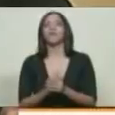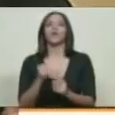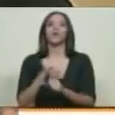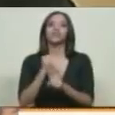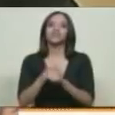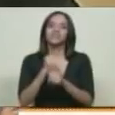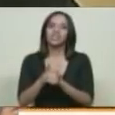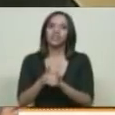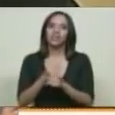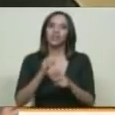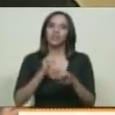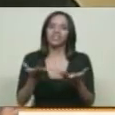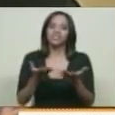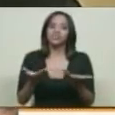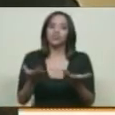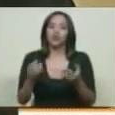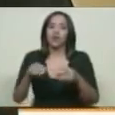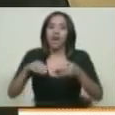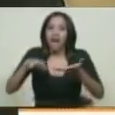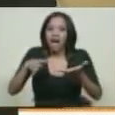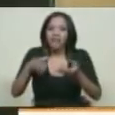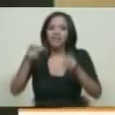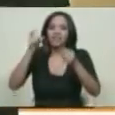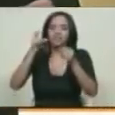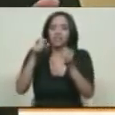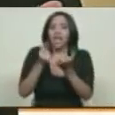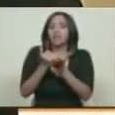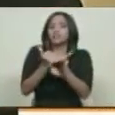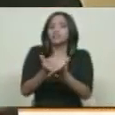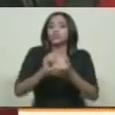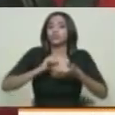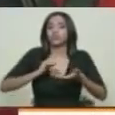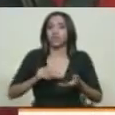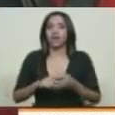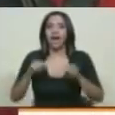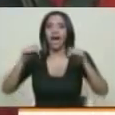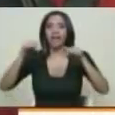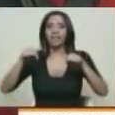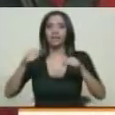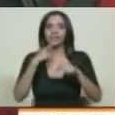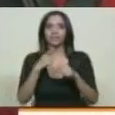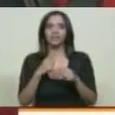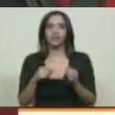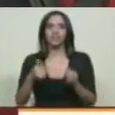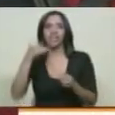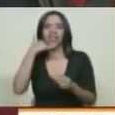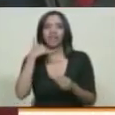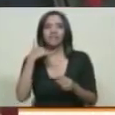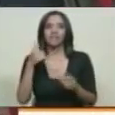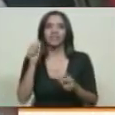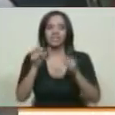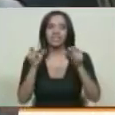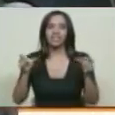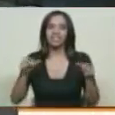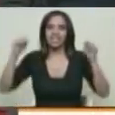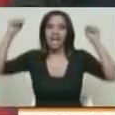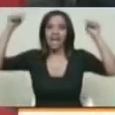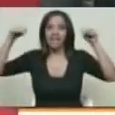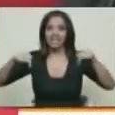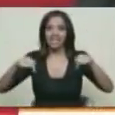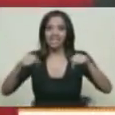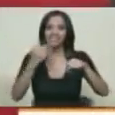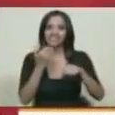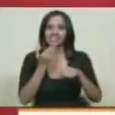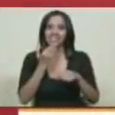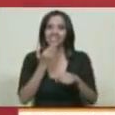son cómplices. Pero bueno, aquí me están explotando el teléfono, me están haciendo varios llamados, vecinos de acá de Los Ruices,